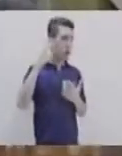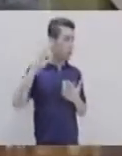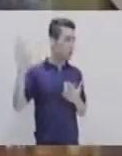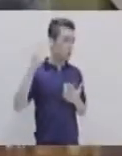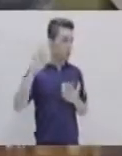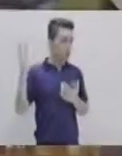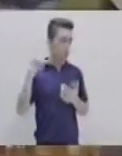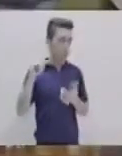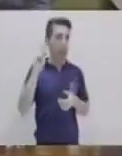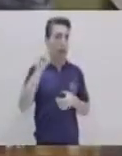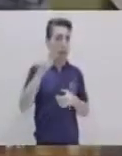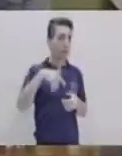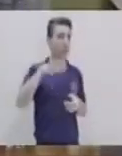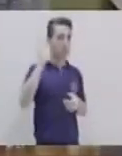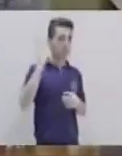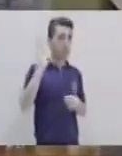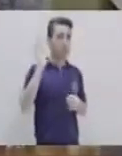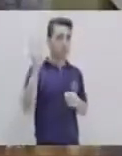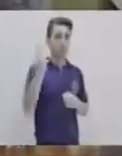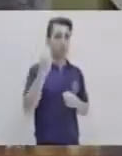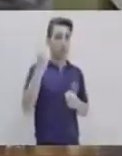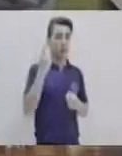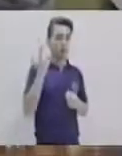que el sonido es la base de cualquier